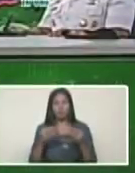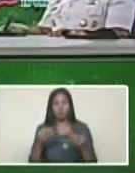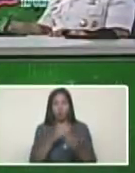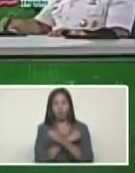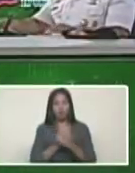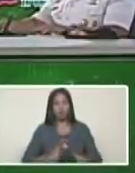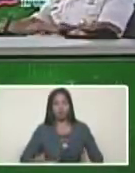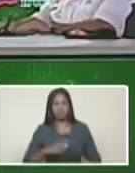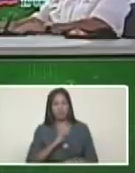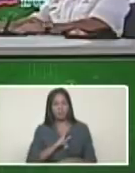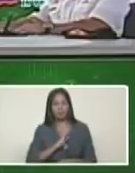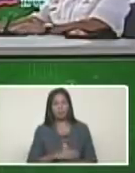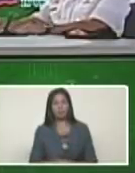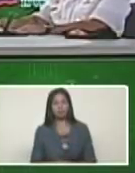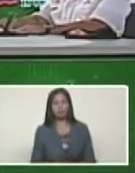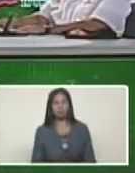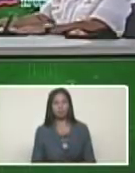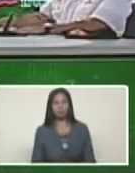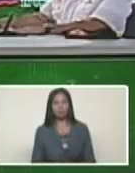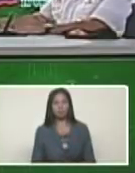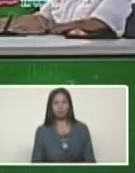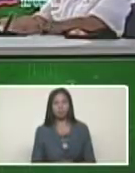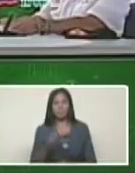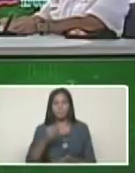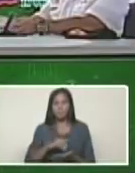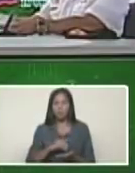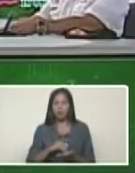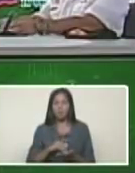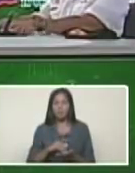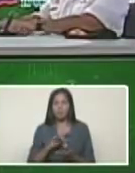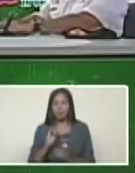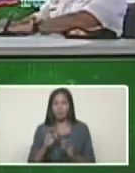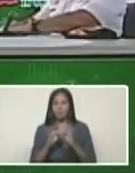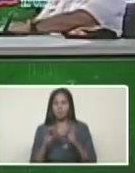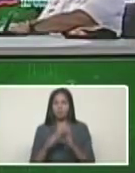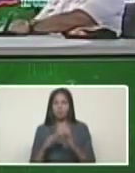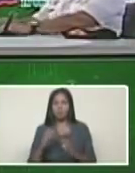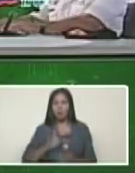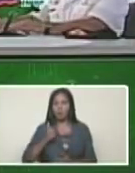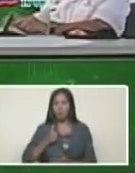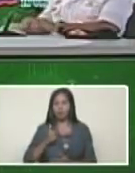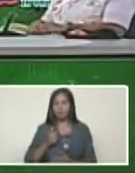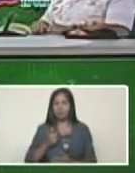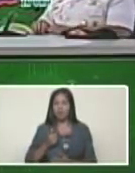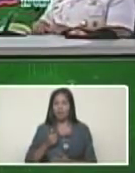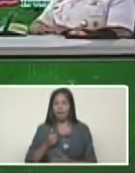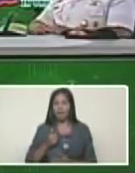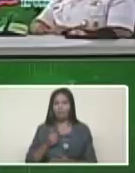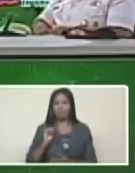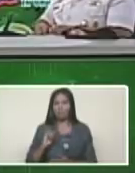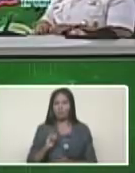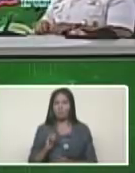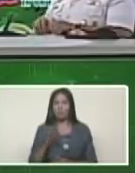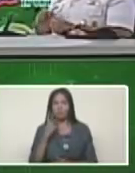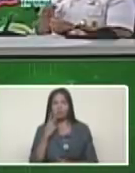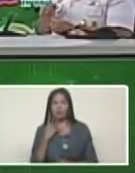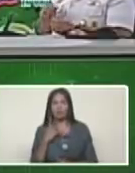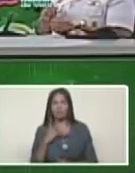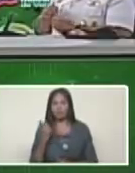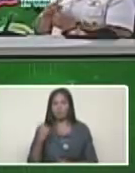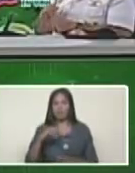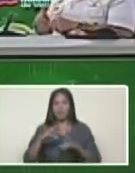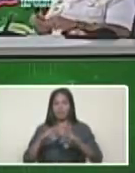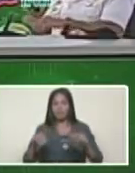Armada y por ende beneficios colaterales como es tener las